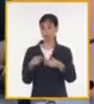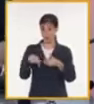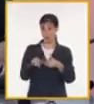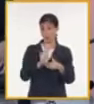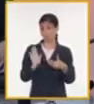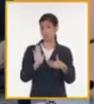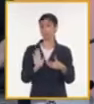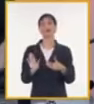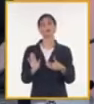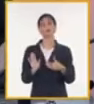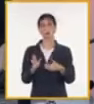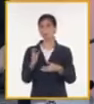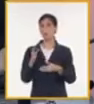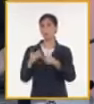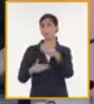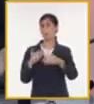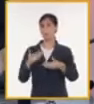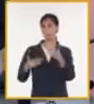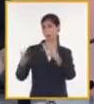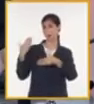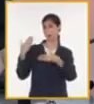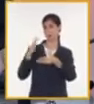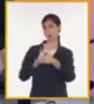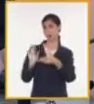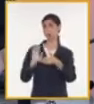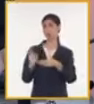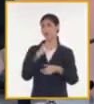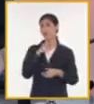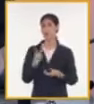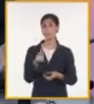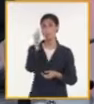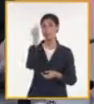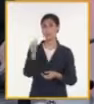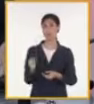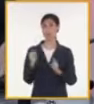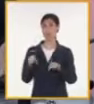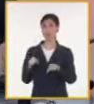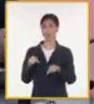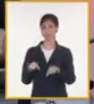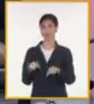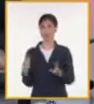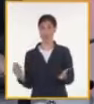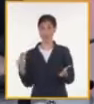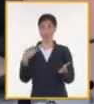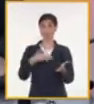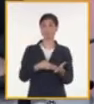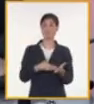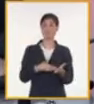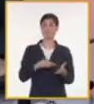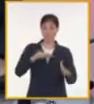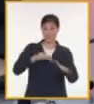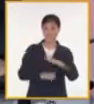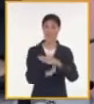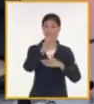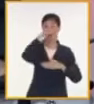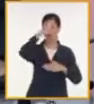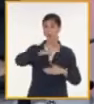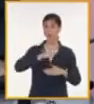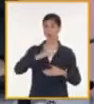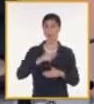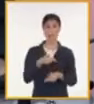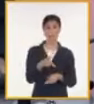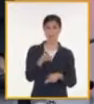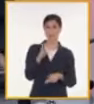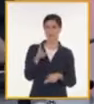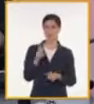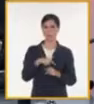haya penetrado una persona en territorio nacional con armas con municiones para intentar Pues hacer actos terroristas en nuestro